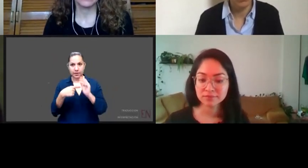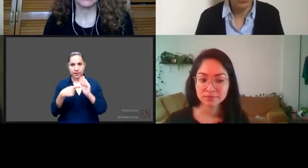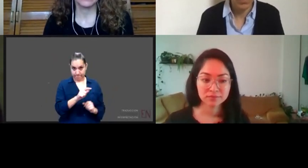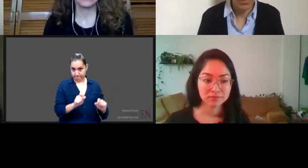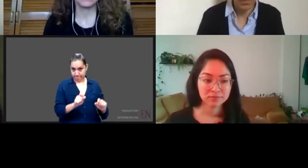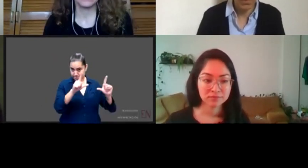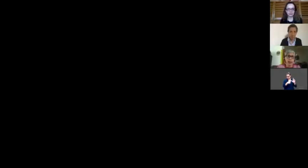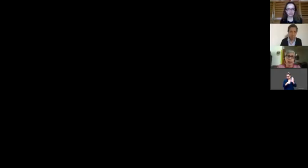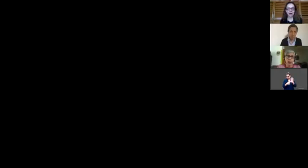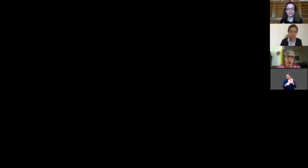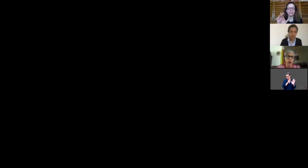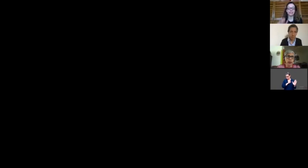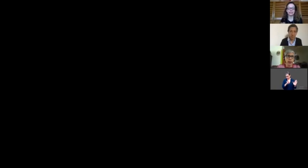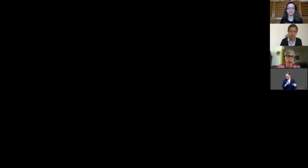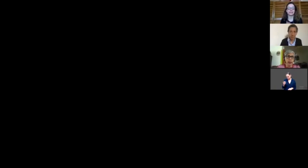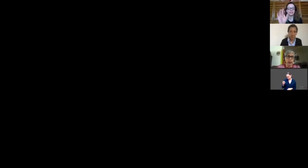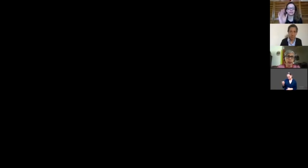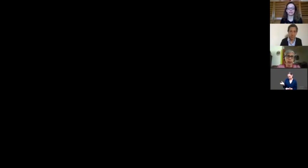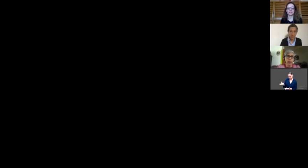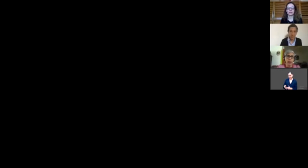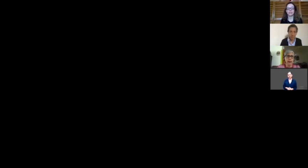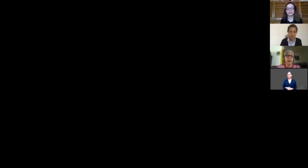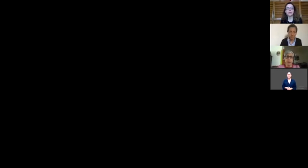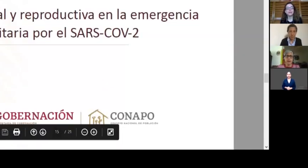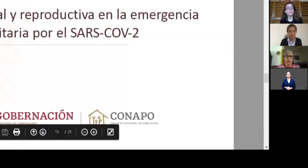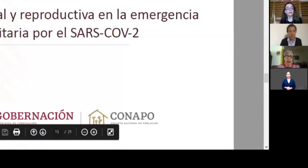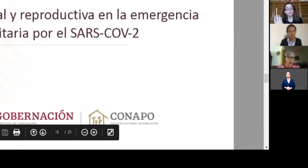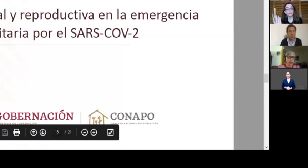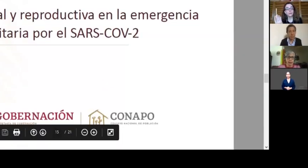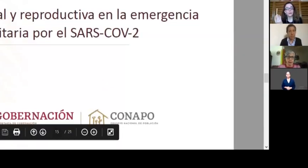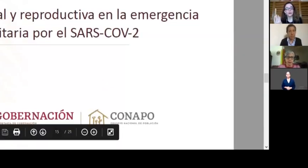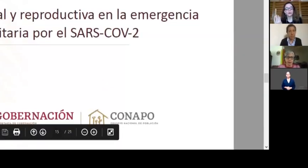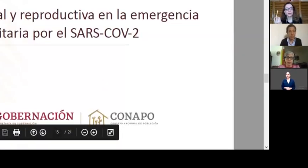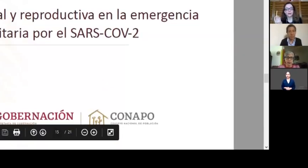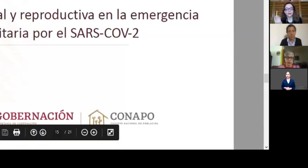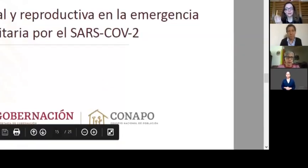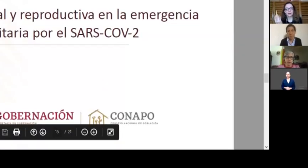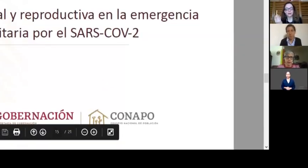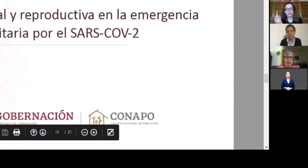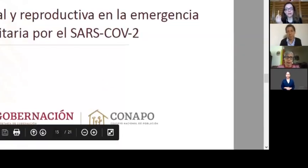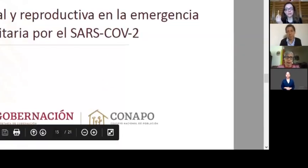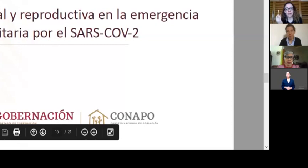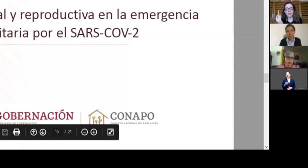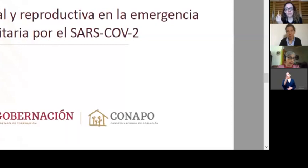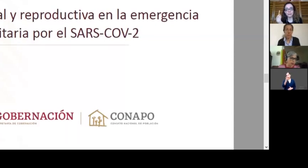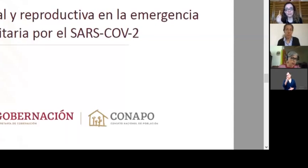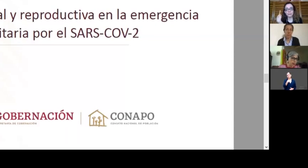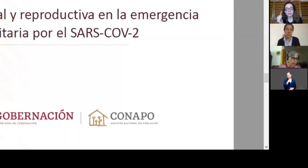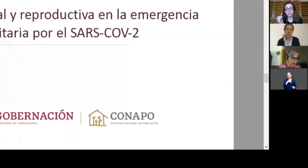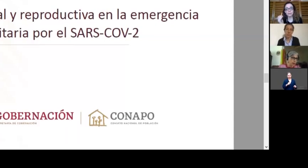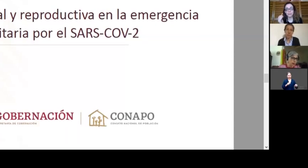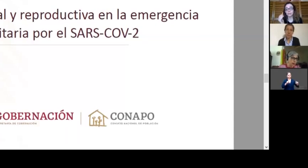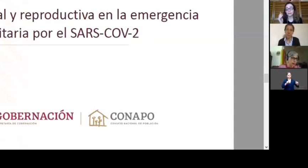sí sí sí si tienes la oportunidad están ellos compartiendo bueno es un poco relacionado con